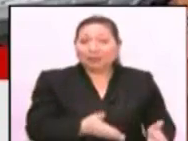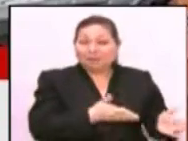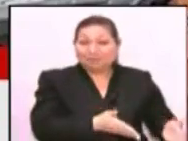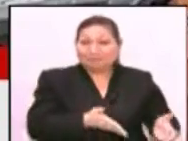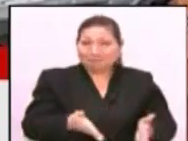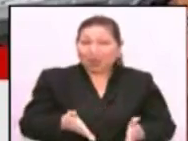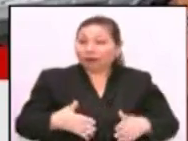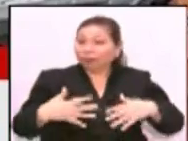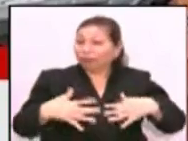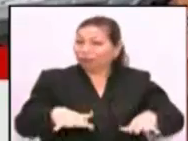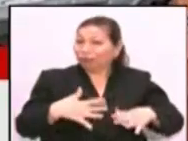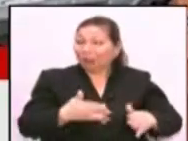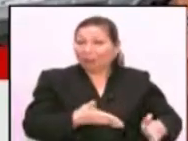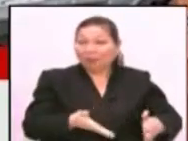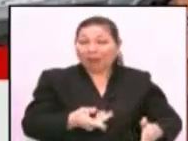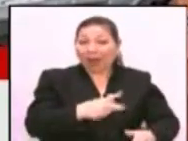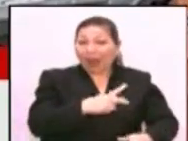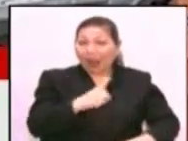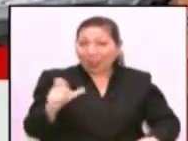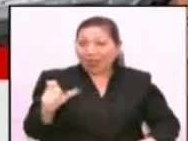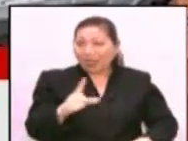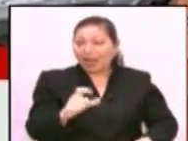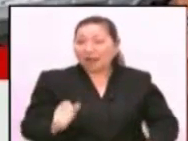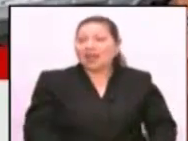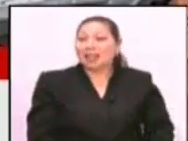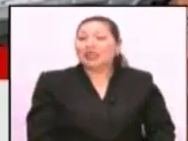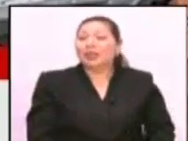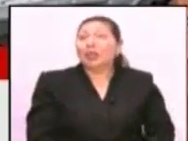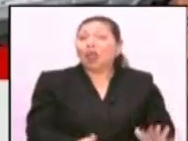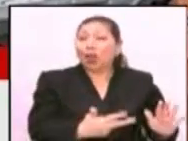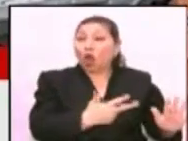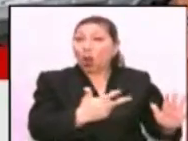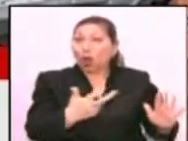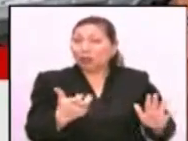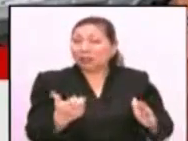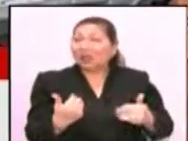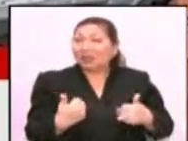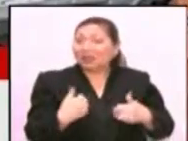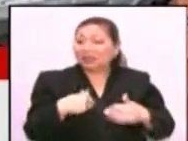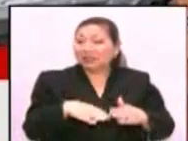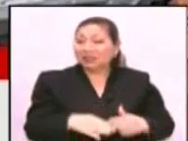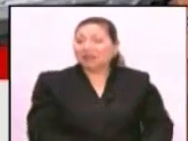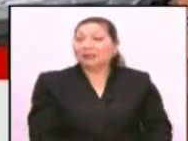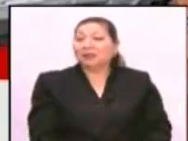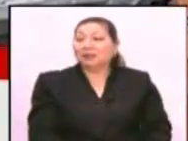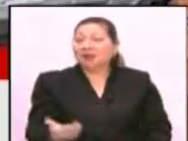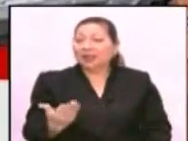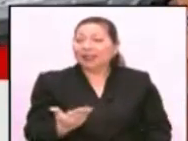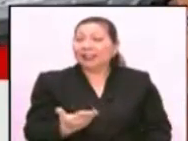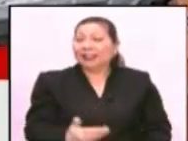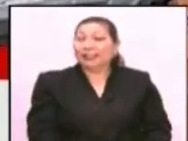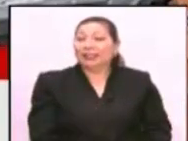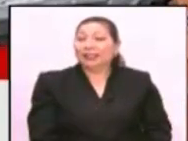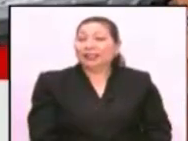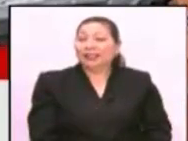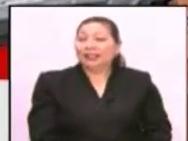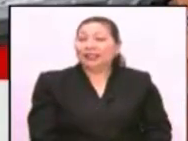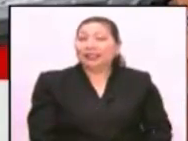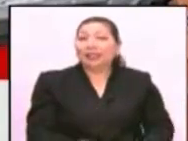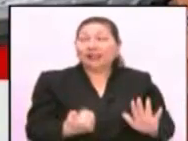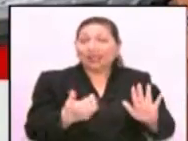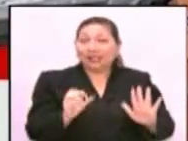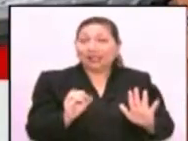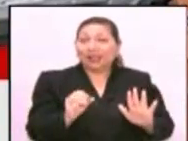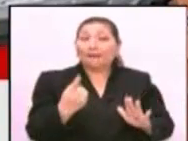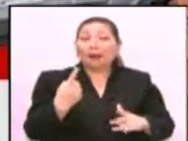mujeres. Nos pidió seleccionar, de las 800 internas que tenemos en Santa Mónica, nos pidió seleccionar a